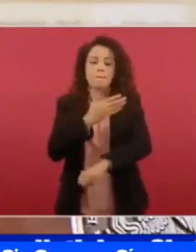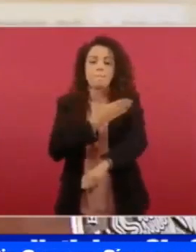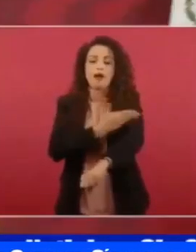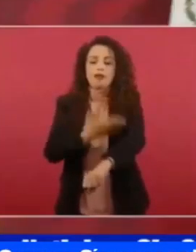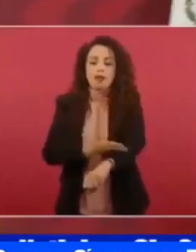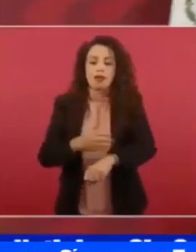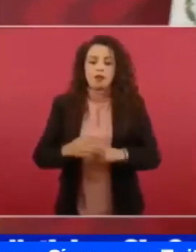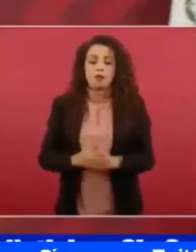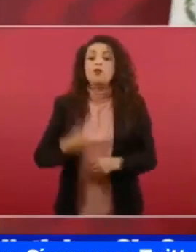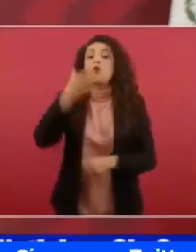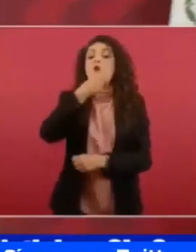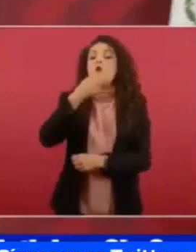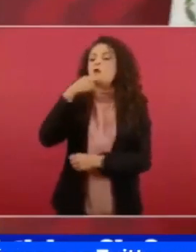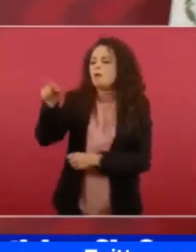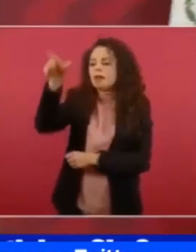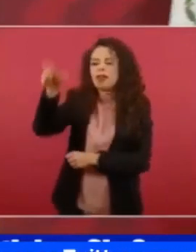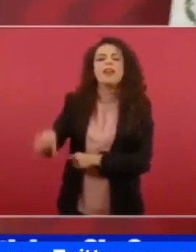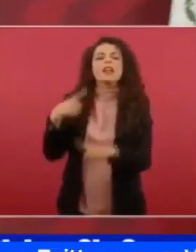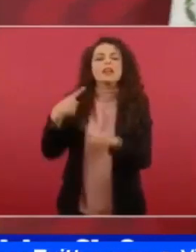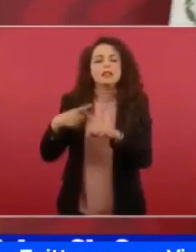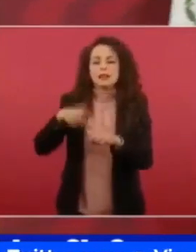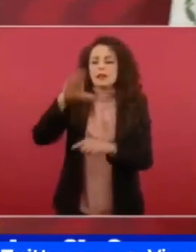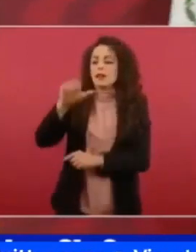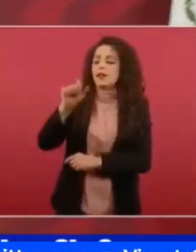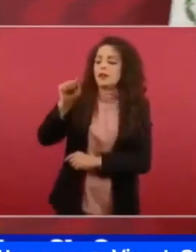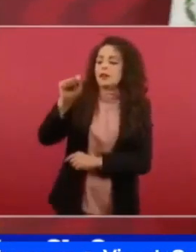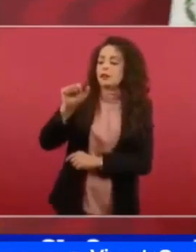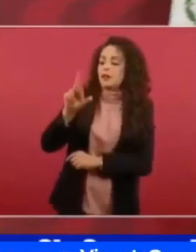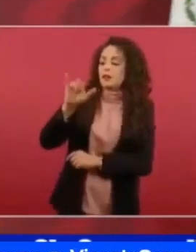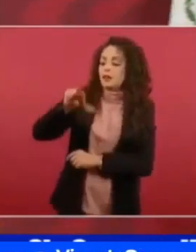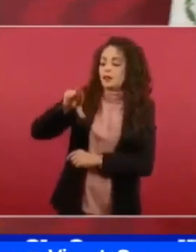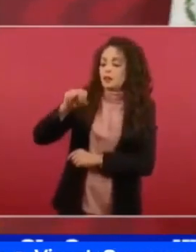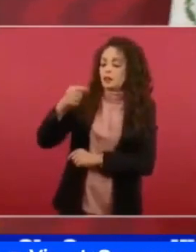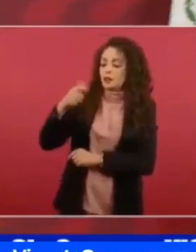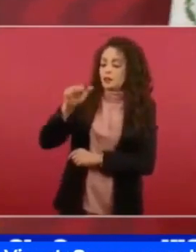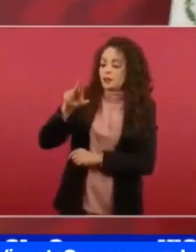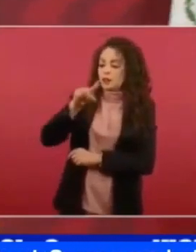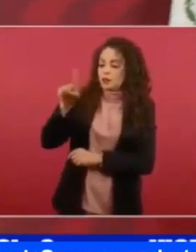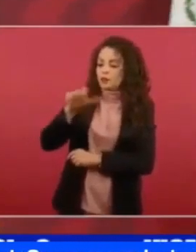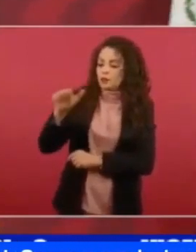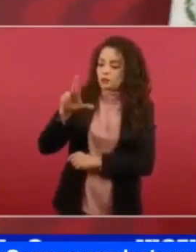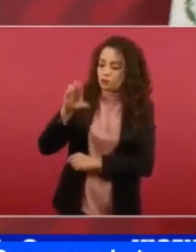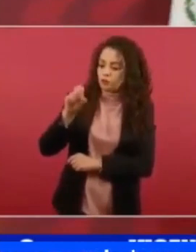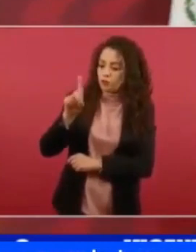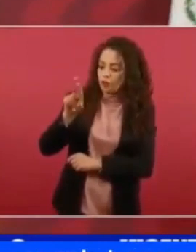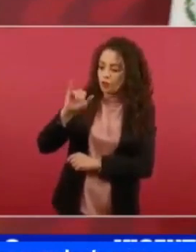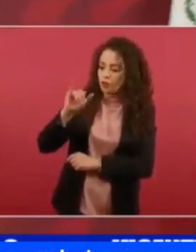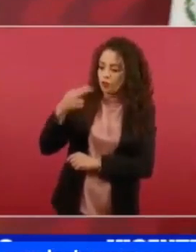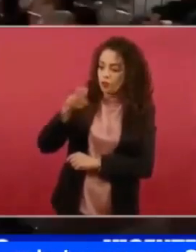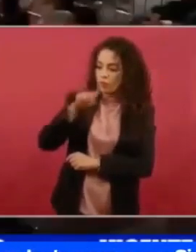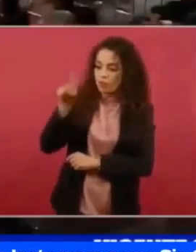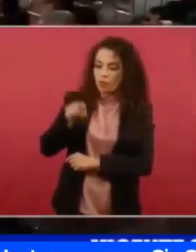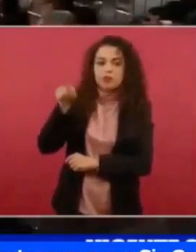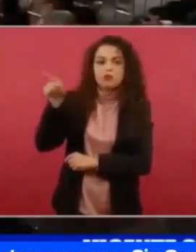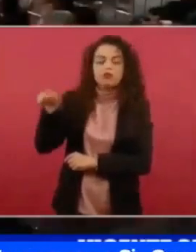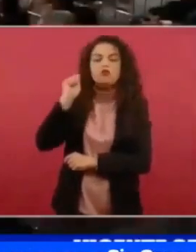Catarino Garza Rodríguez, de Matamoros, pero vivió